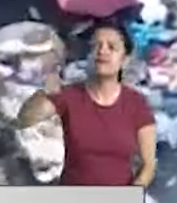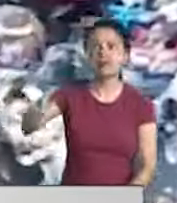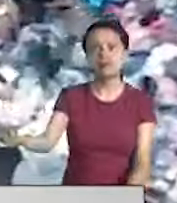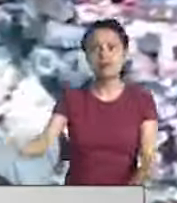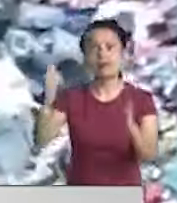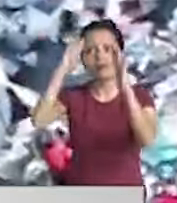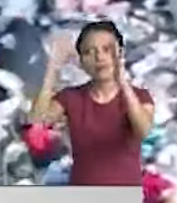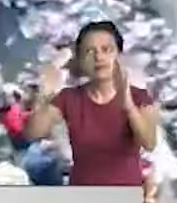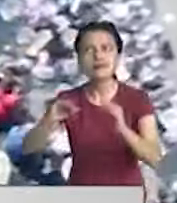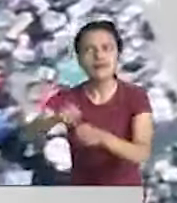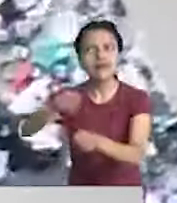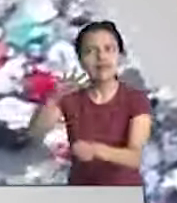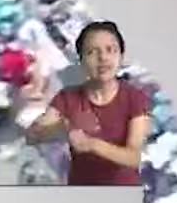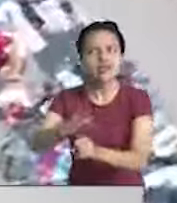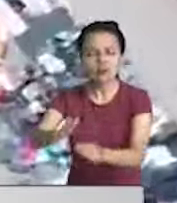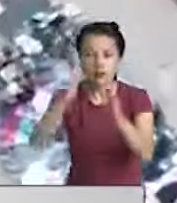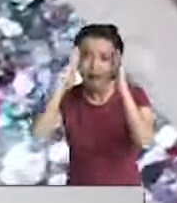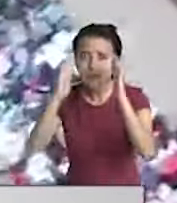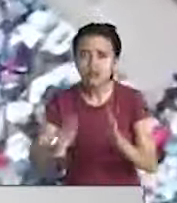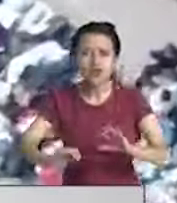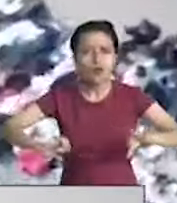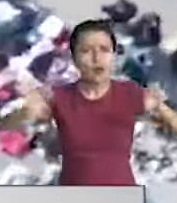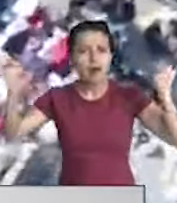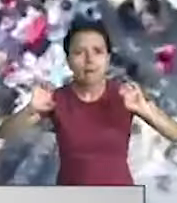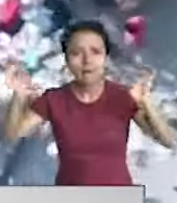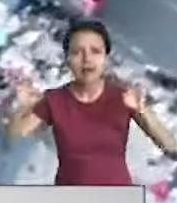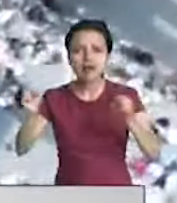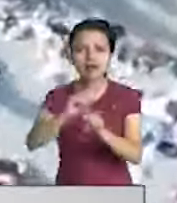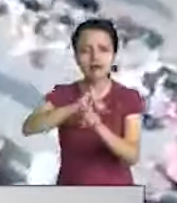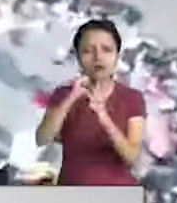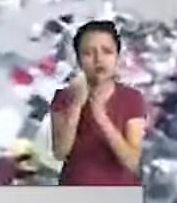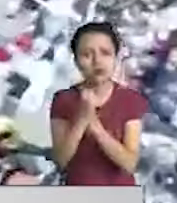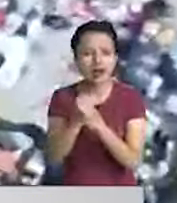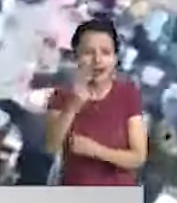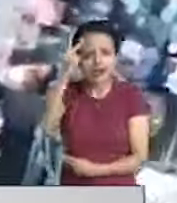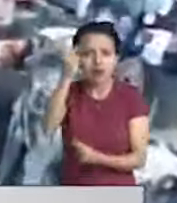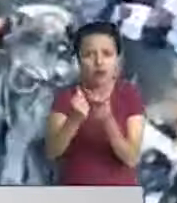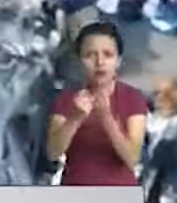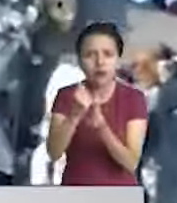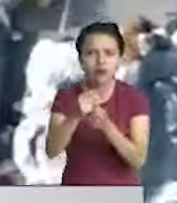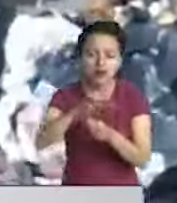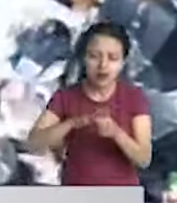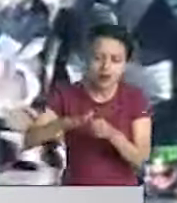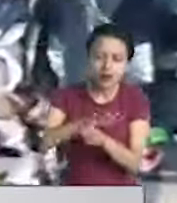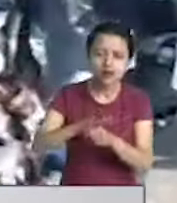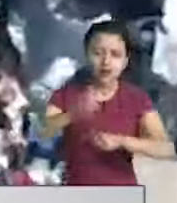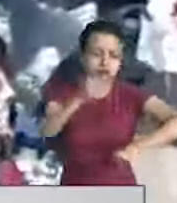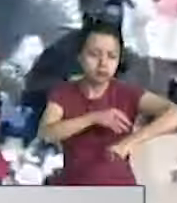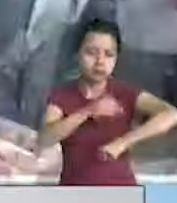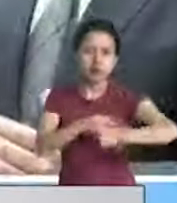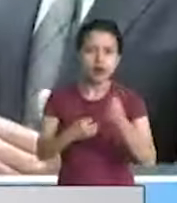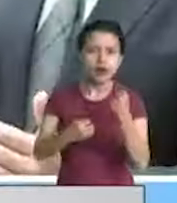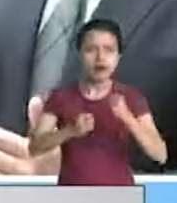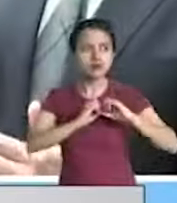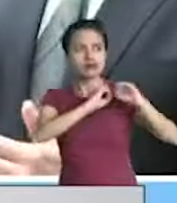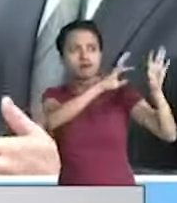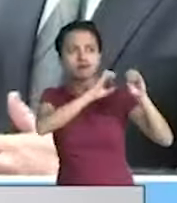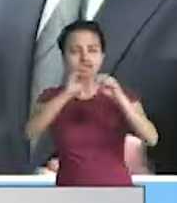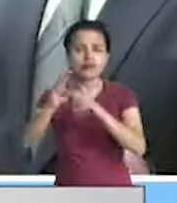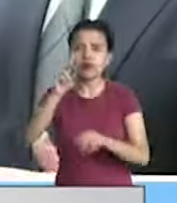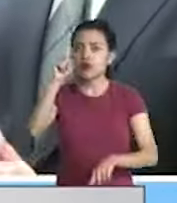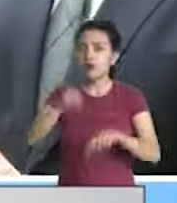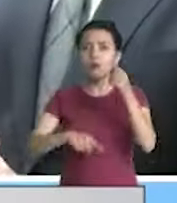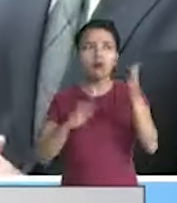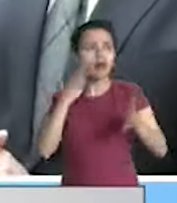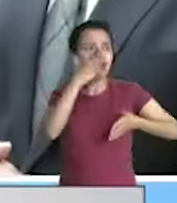emergencia social, económica y de materia de seguridad en el sector de Corabastos. No pueden esperar más los ciudadanos,